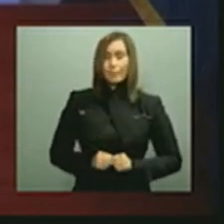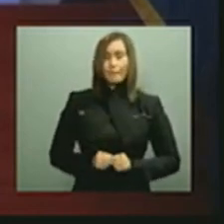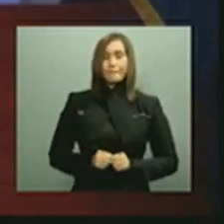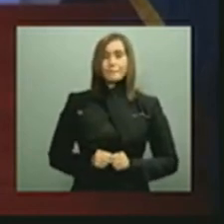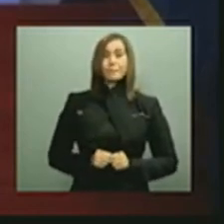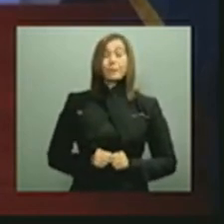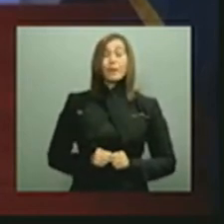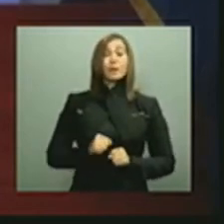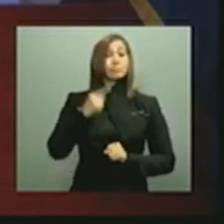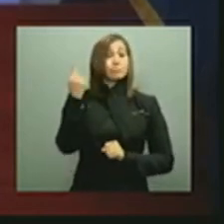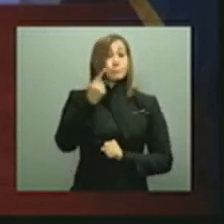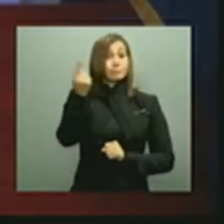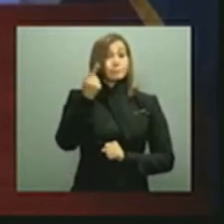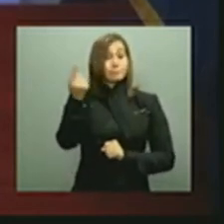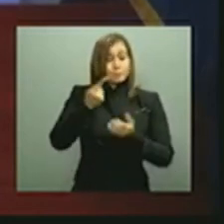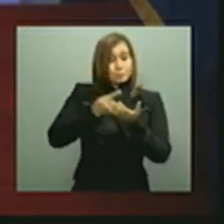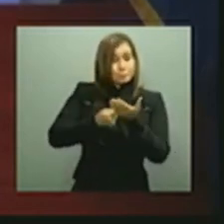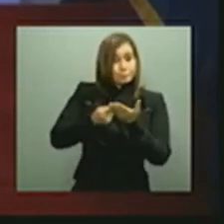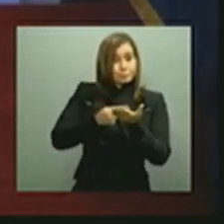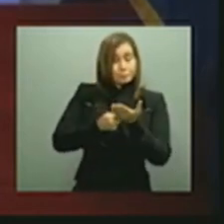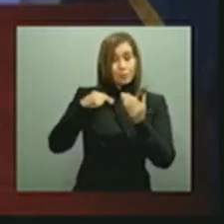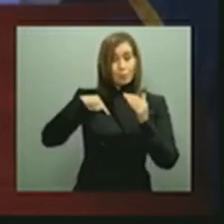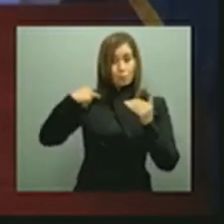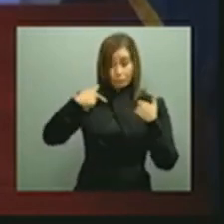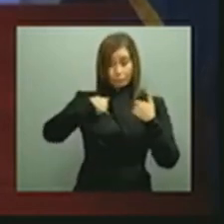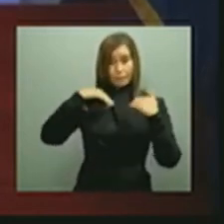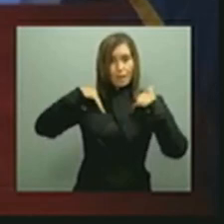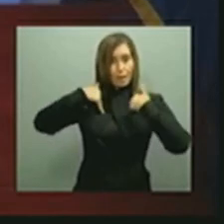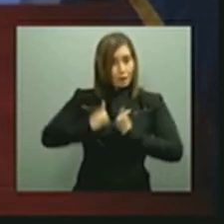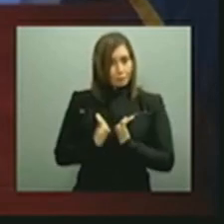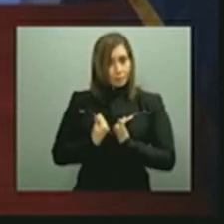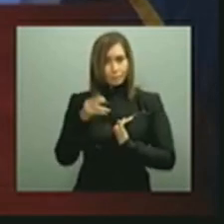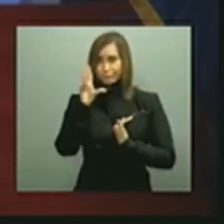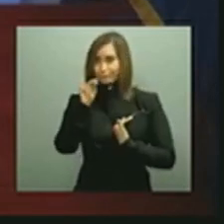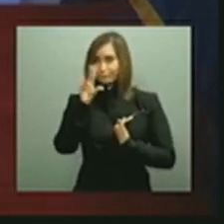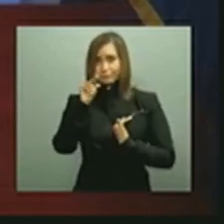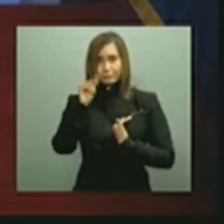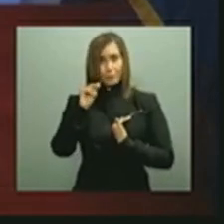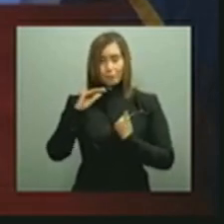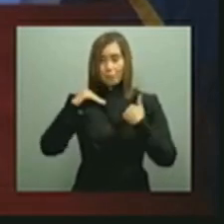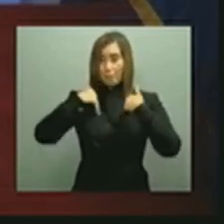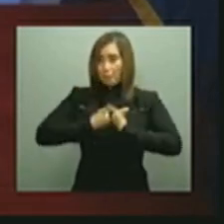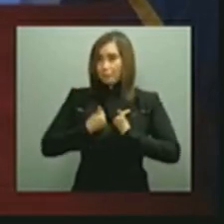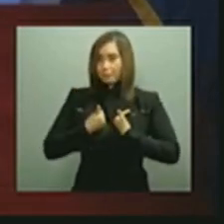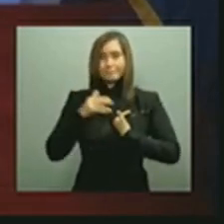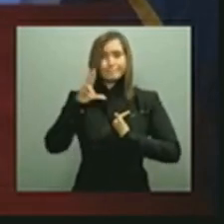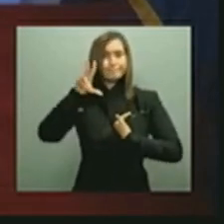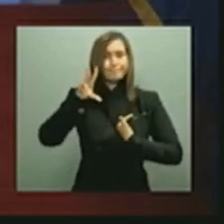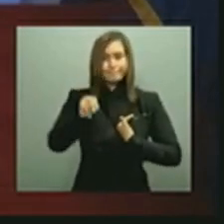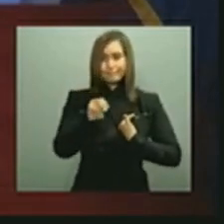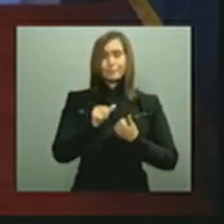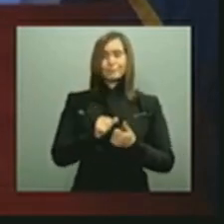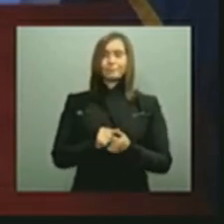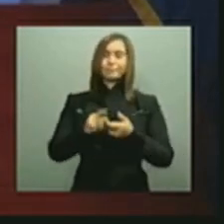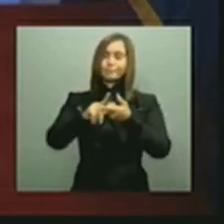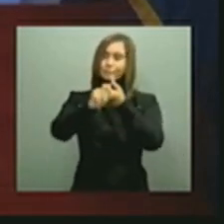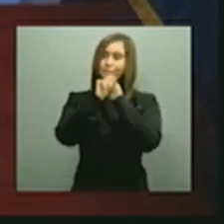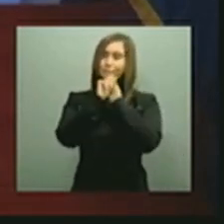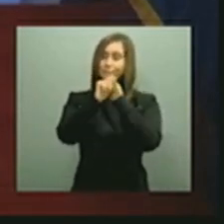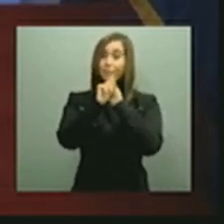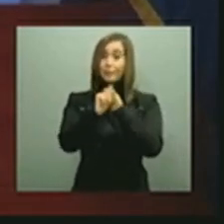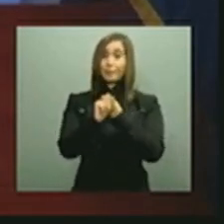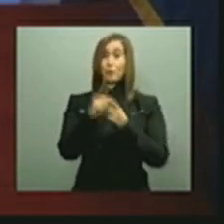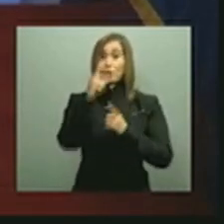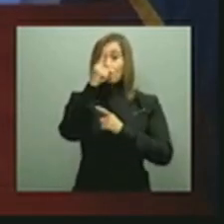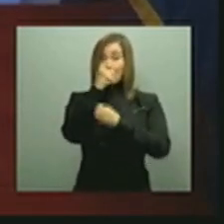a la salud y la seguridad social, la transformación para la plataforma, la transformación digital, una reforma en ese